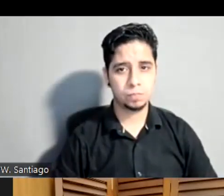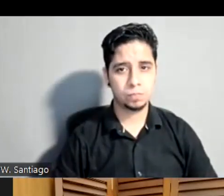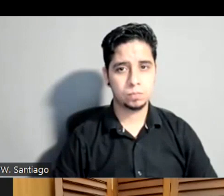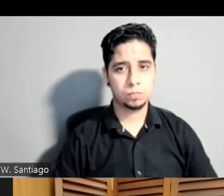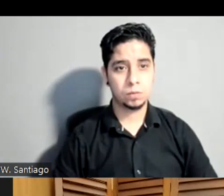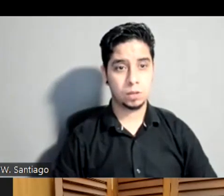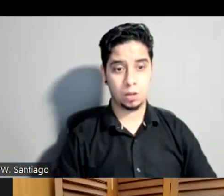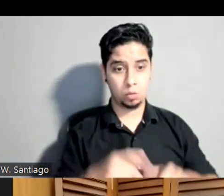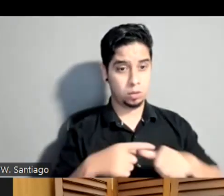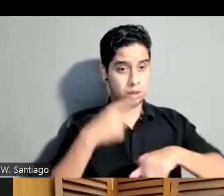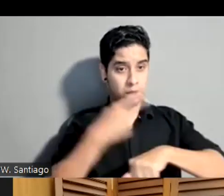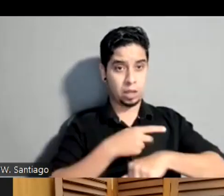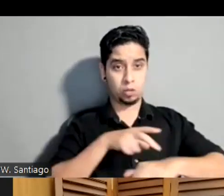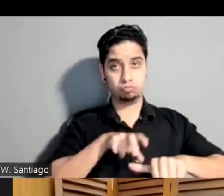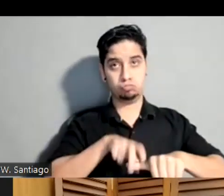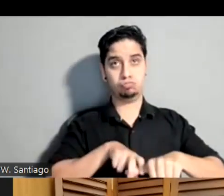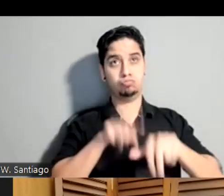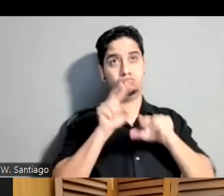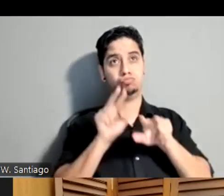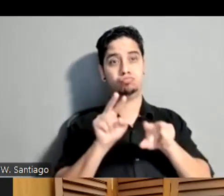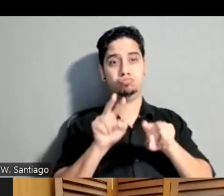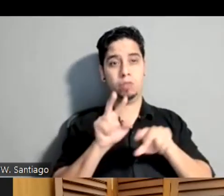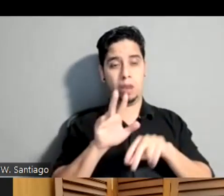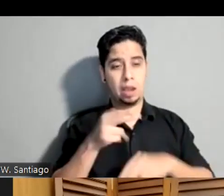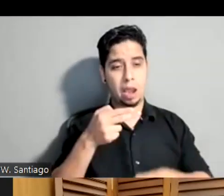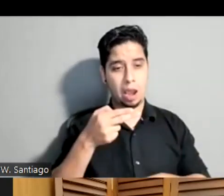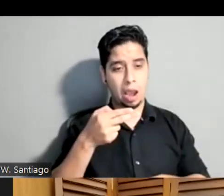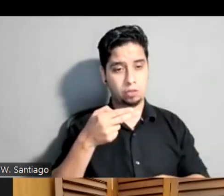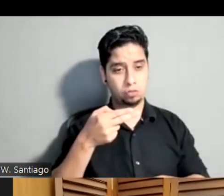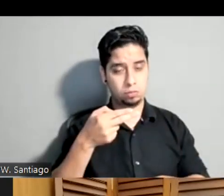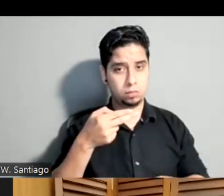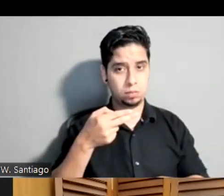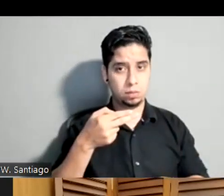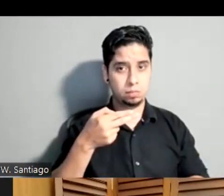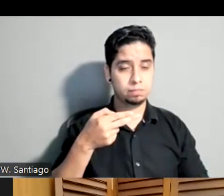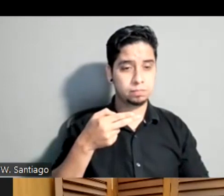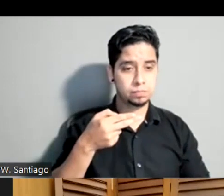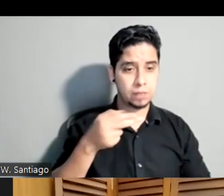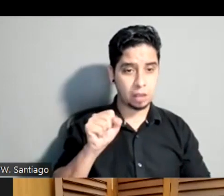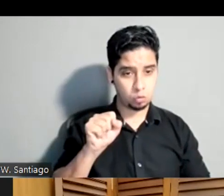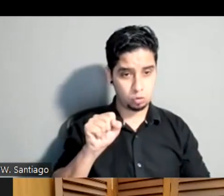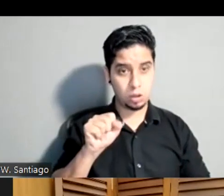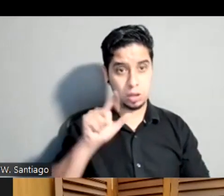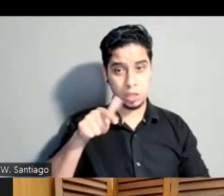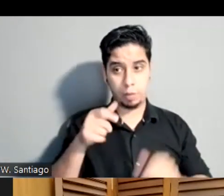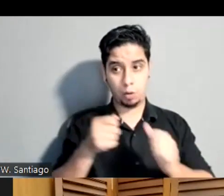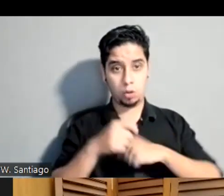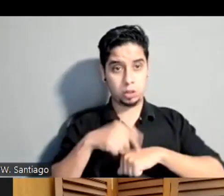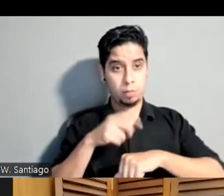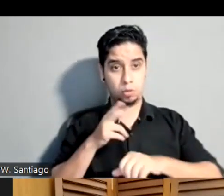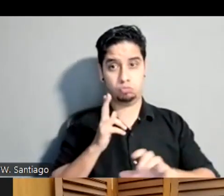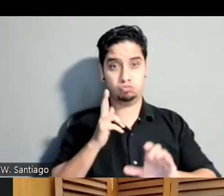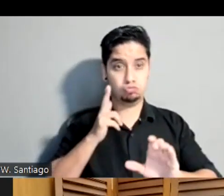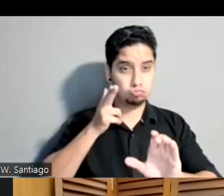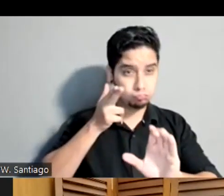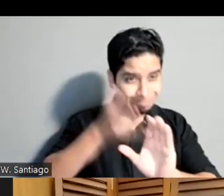pieza, ¿verdad? Cuando la estabas viendo tú en Escuela Superior y de momento ni pensar que tú ibas a estar allá algún día haciendo esa